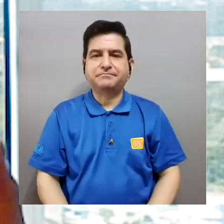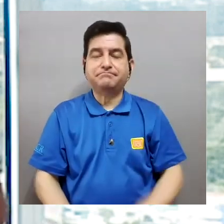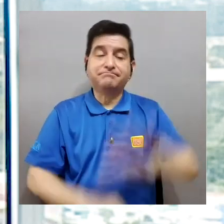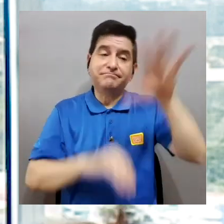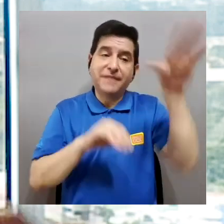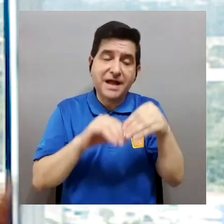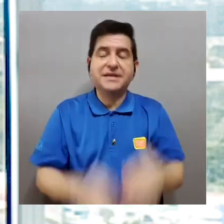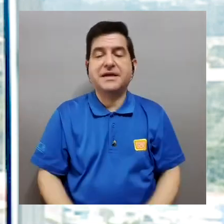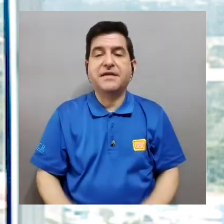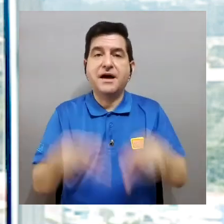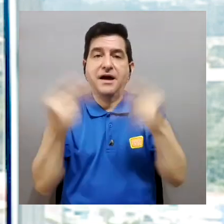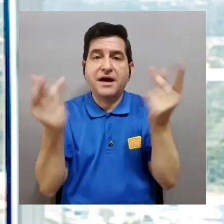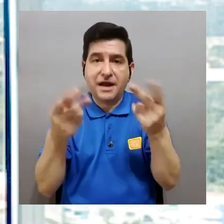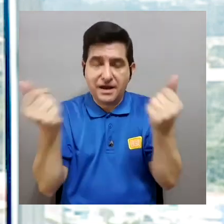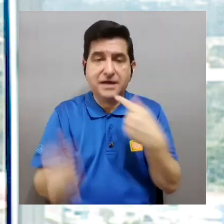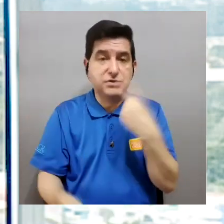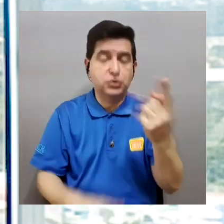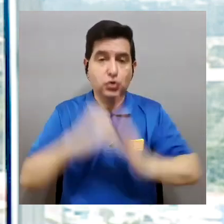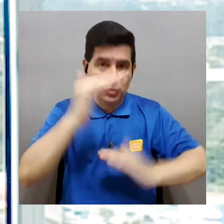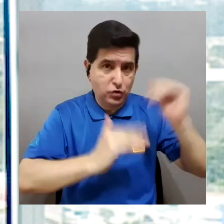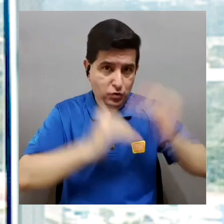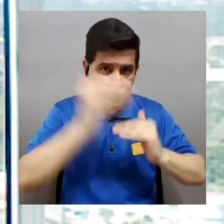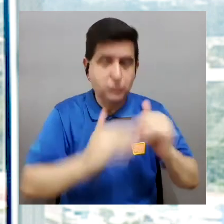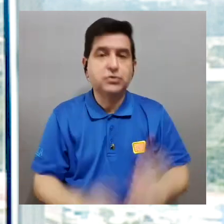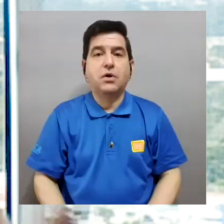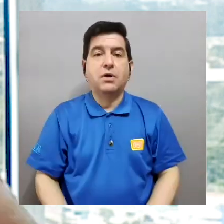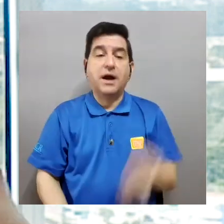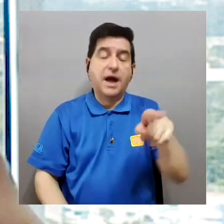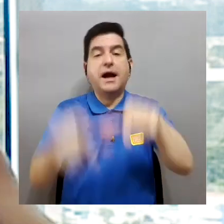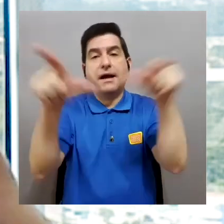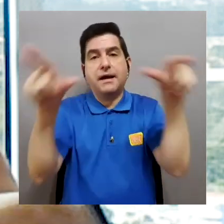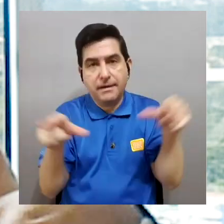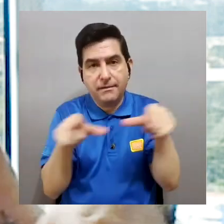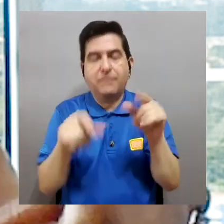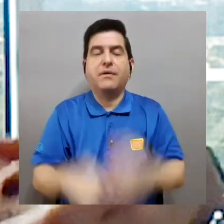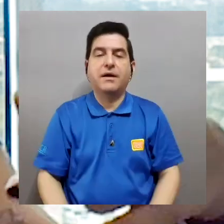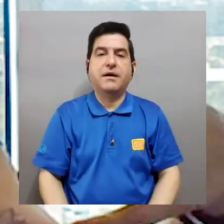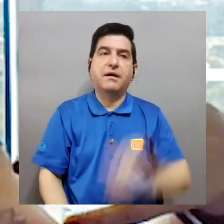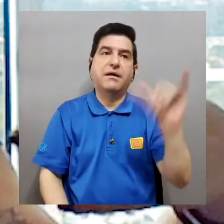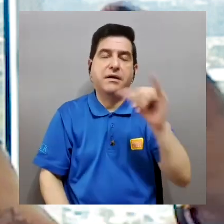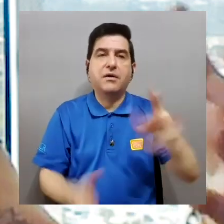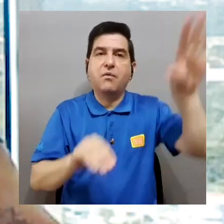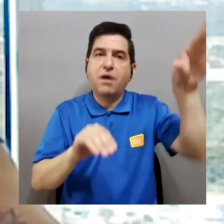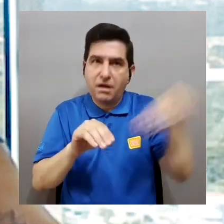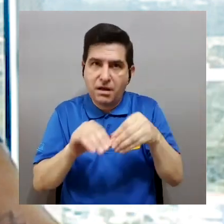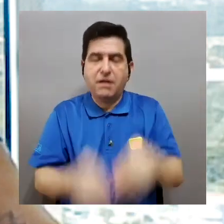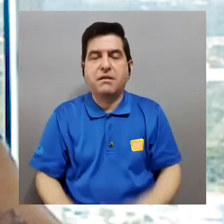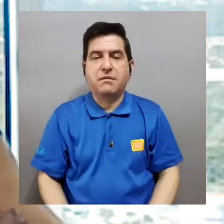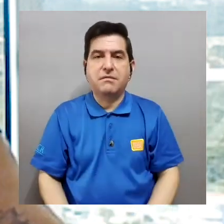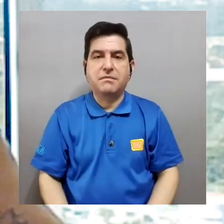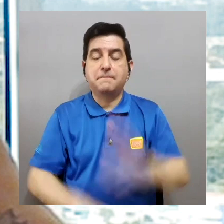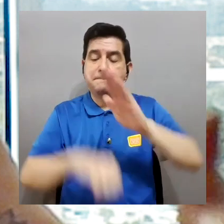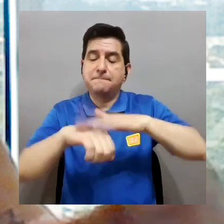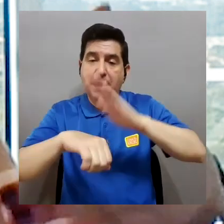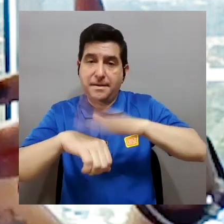que agregarle al costo que yo te estoy dando de construcción, hay que agregarle el terreno, hay que agregarle el tema de